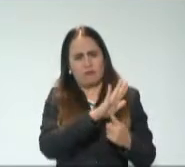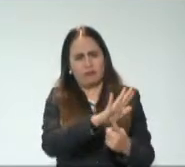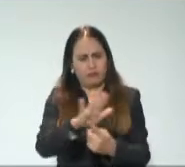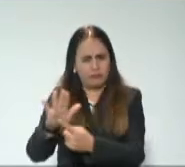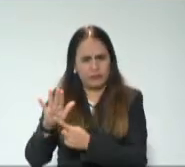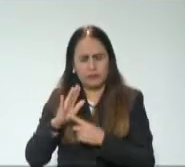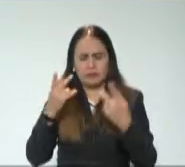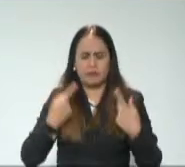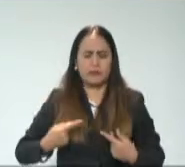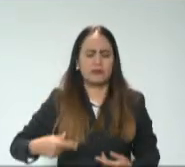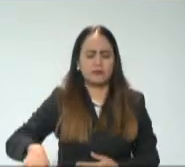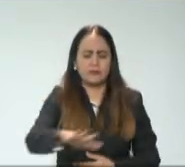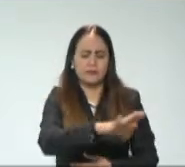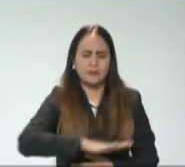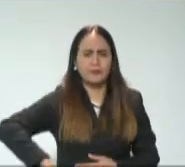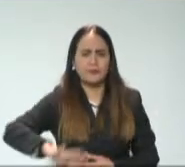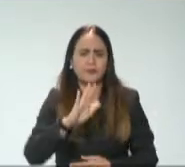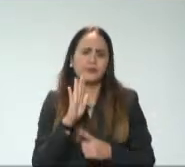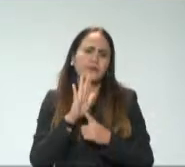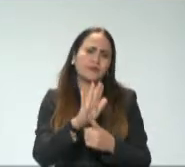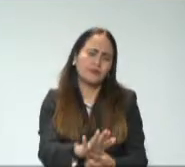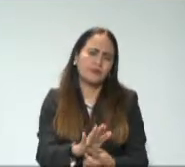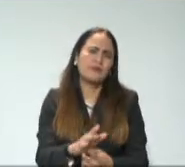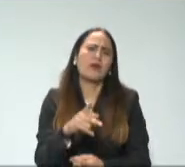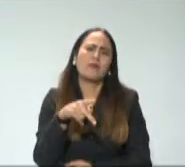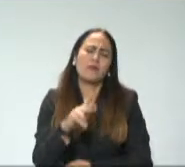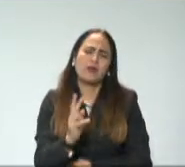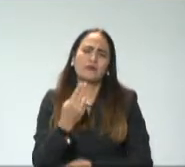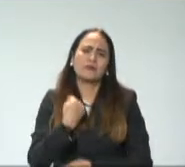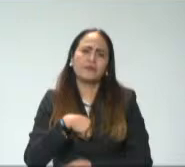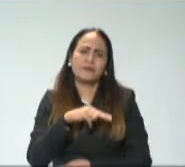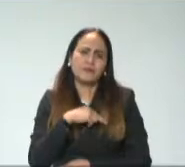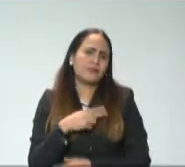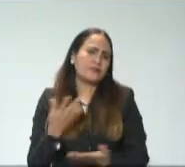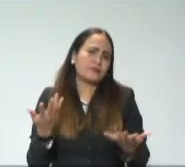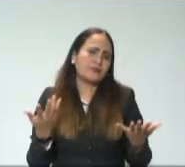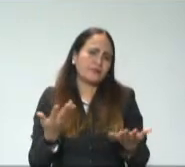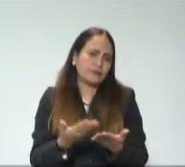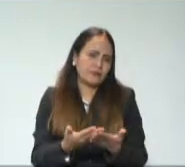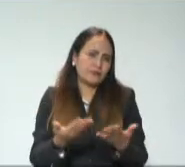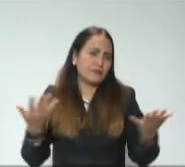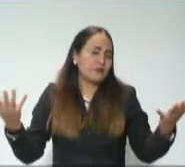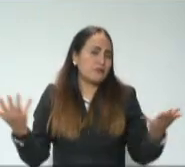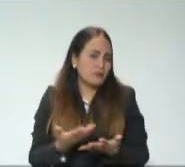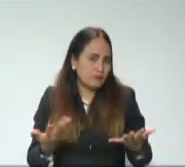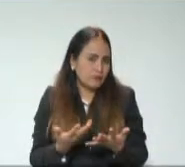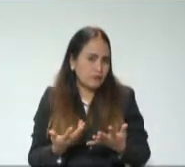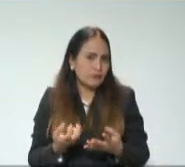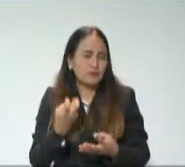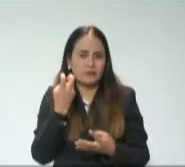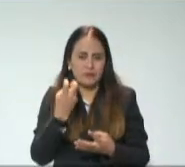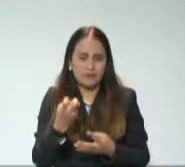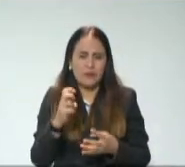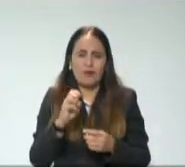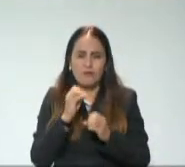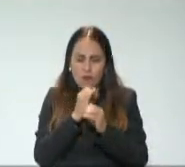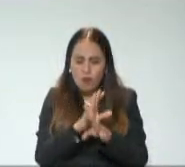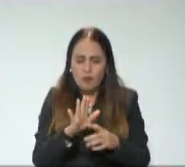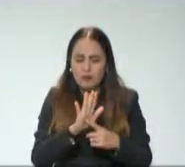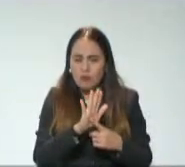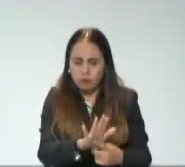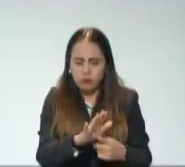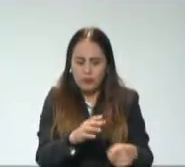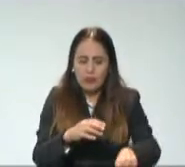a la sociedad en general pues Cómo hacer que que esa información sea entendible